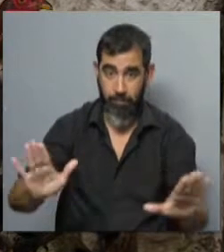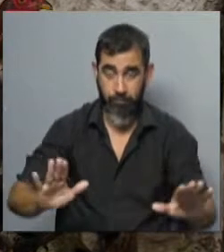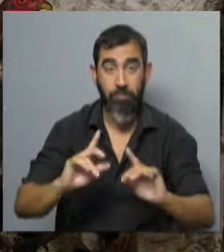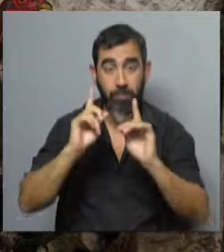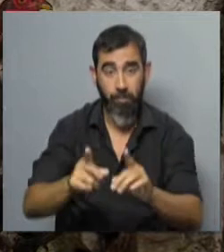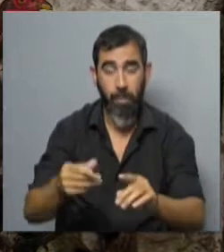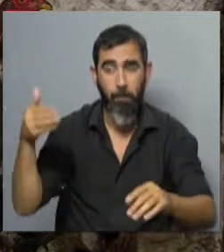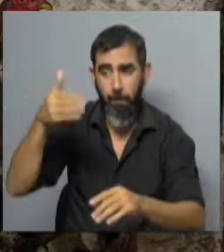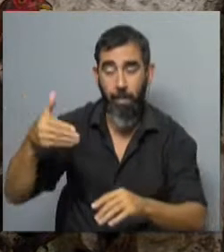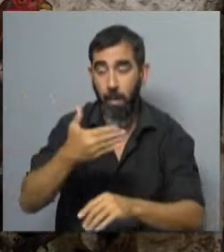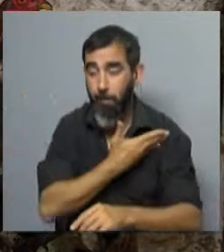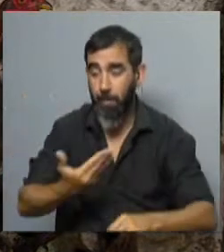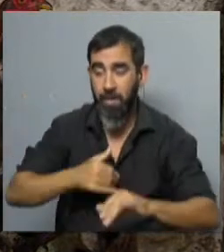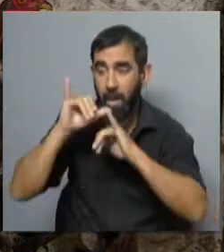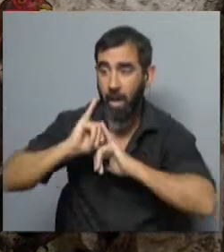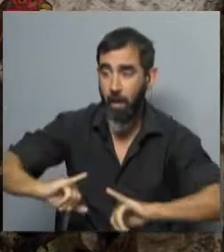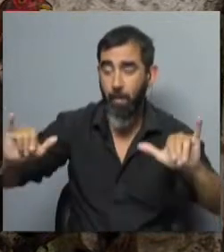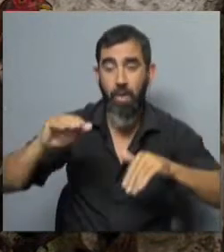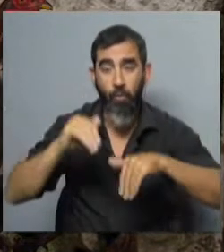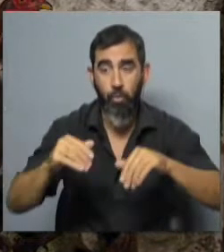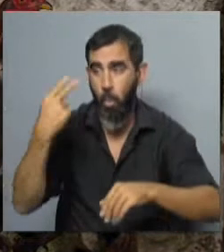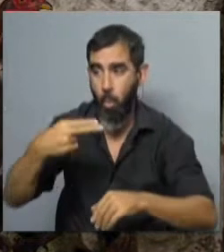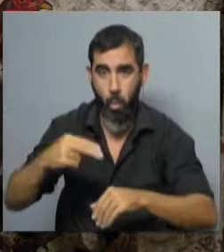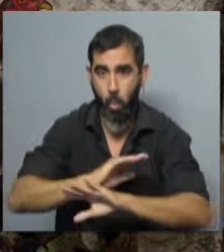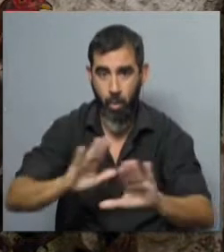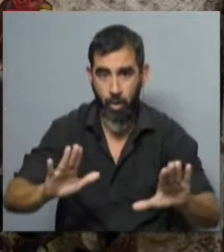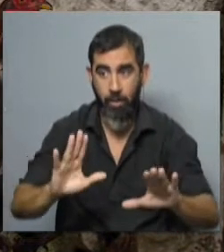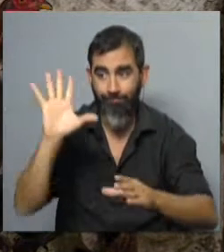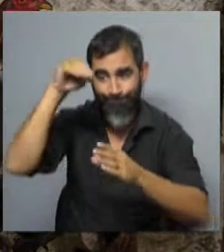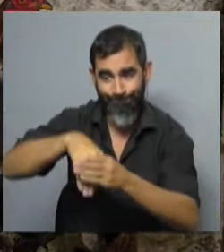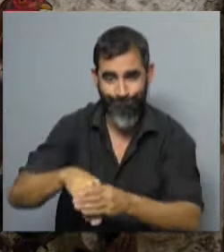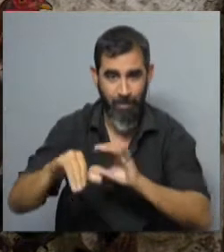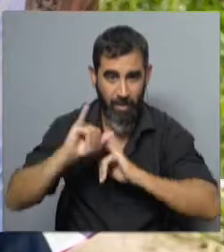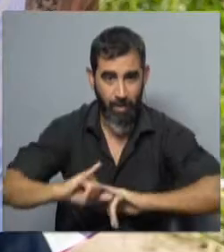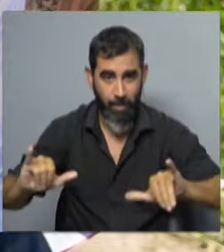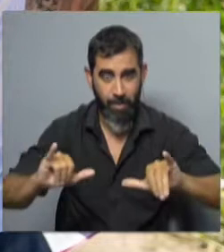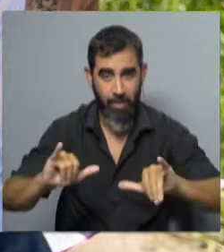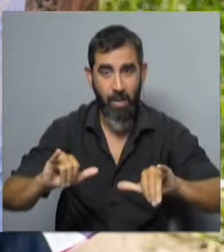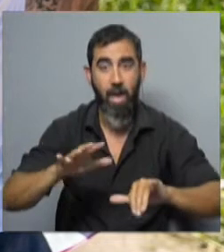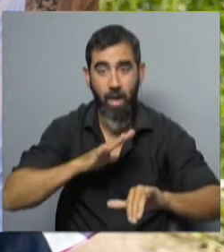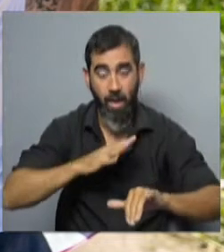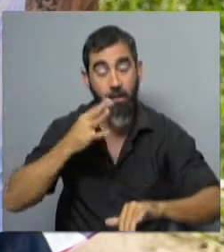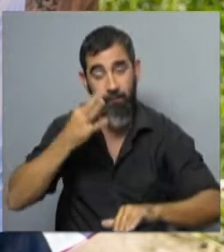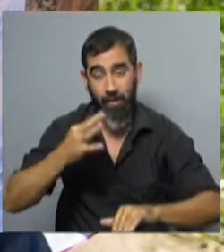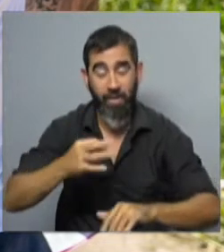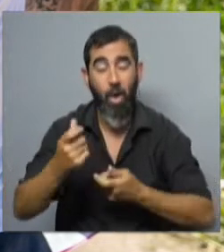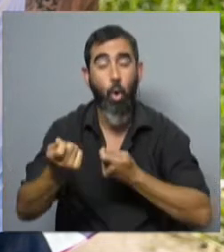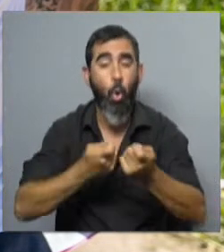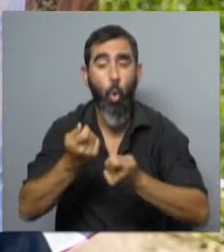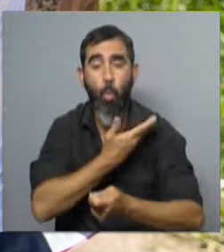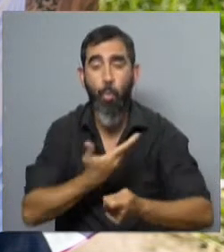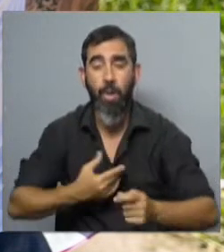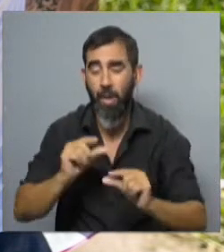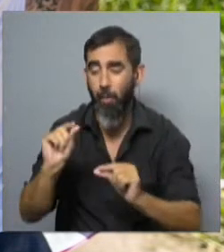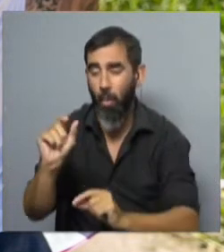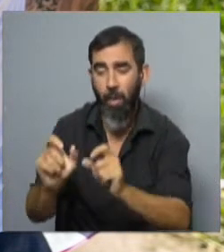visto participar a un presidente de una campaña por referéndum. Y cuando se mete una campaña donde hay rapideces, claramente queda gobernando para una parte